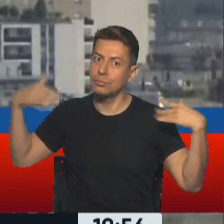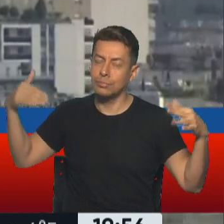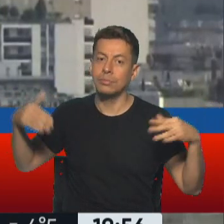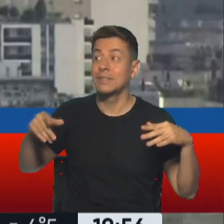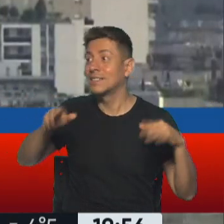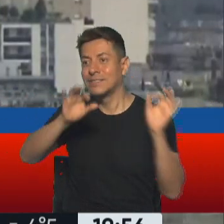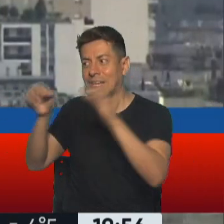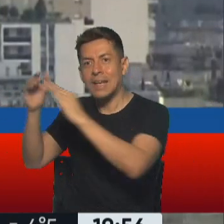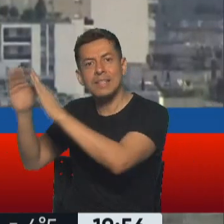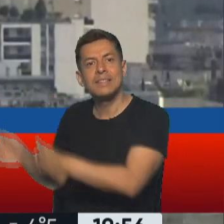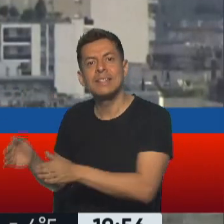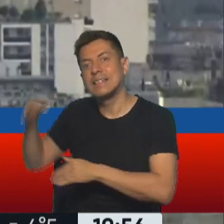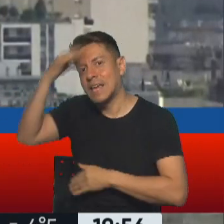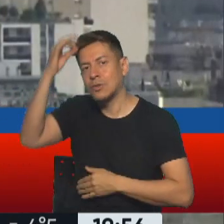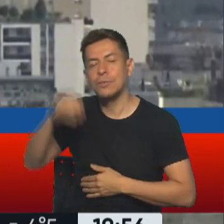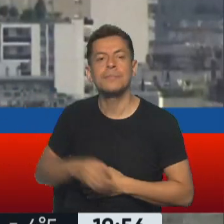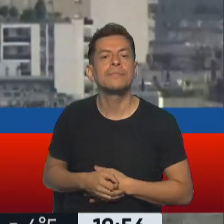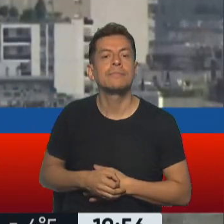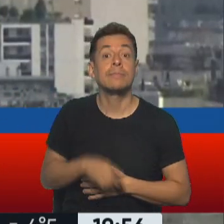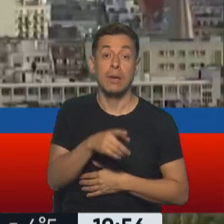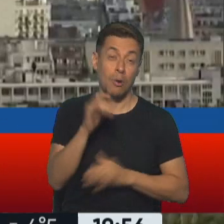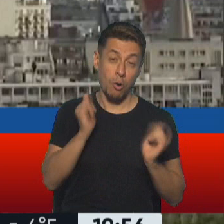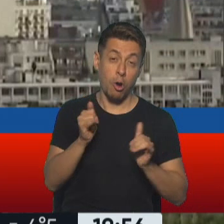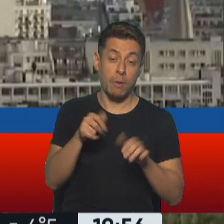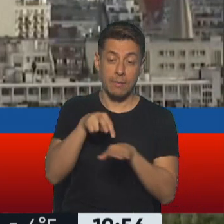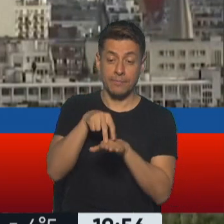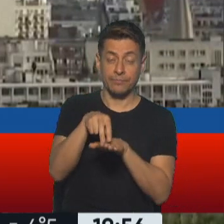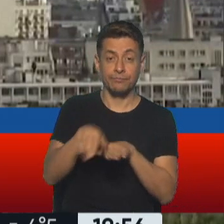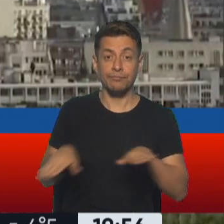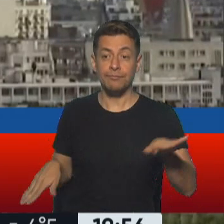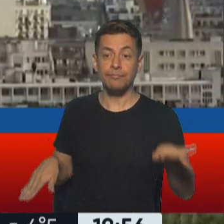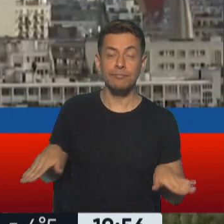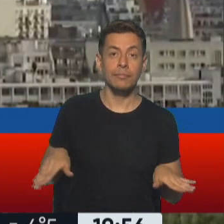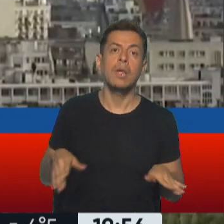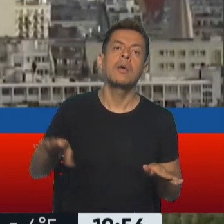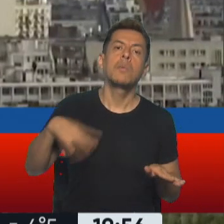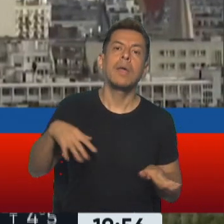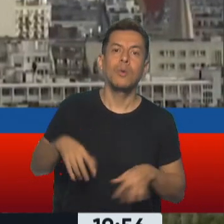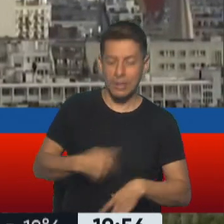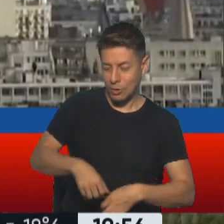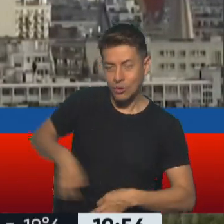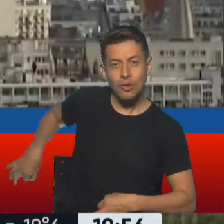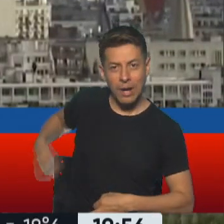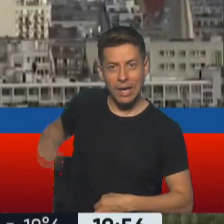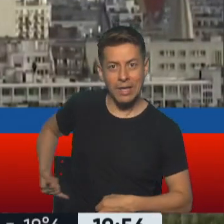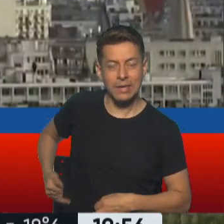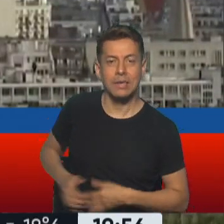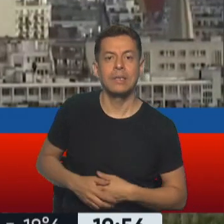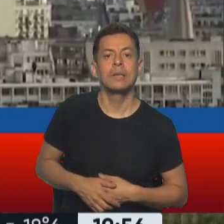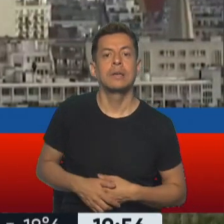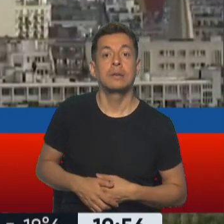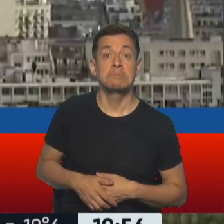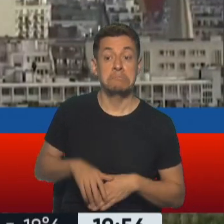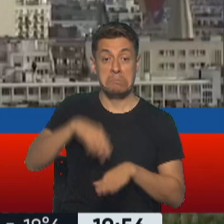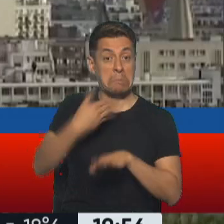Igual durante el recorrido, Pablo, sí, el joven equilibrista, quien llevaba una soga atada a la cintura por si sufría un traspié, yo hubiera sufrido unos cuantos. No lo